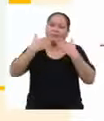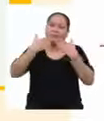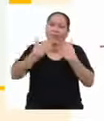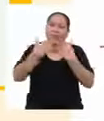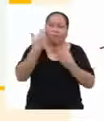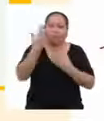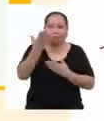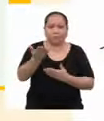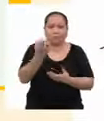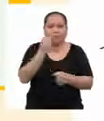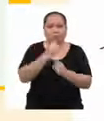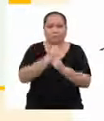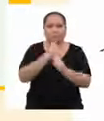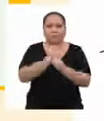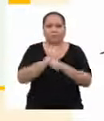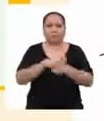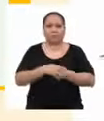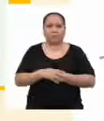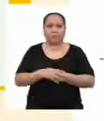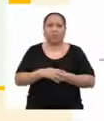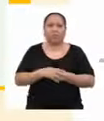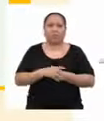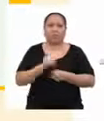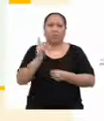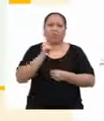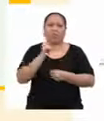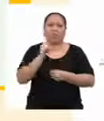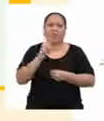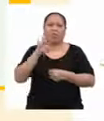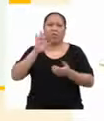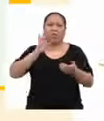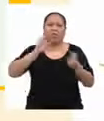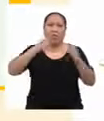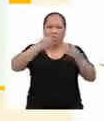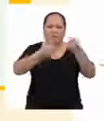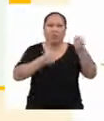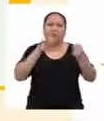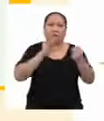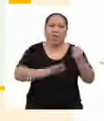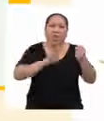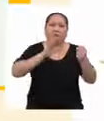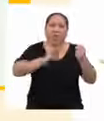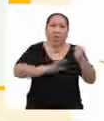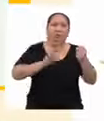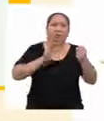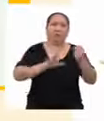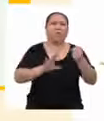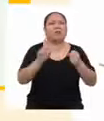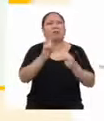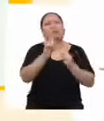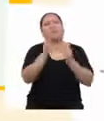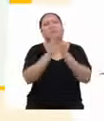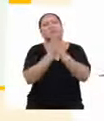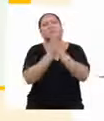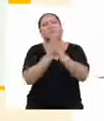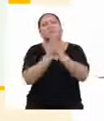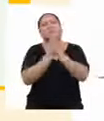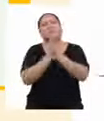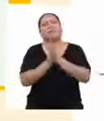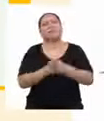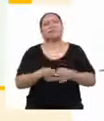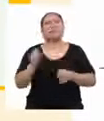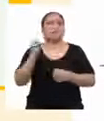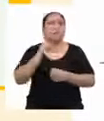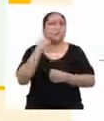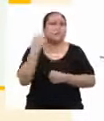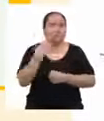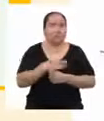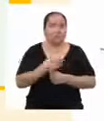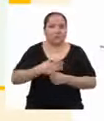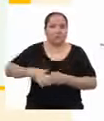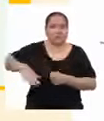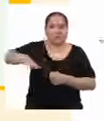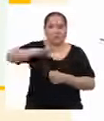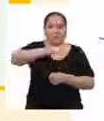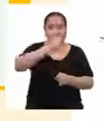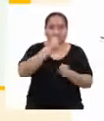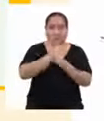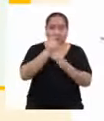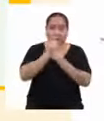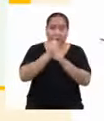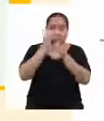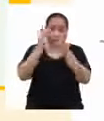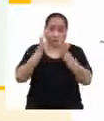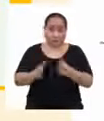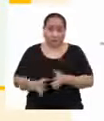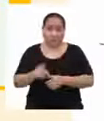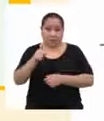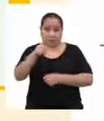labor. Pero no toquen tanto el claxon, por favor. Es verdad, Yeremis. Todos los trabajadores y